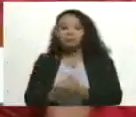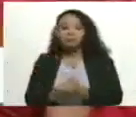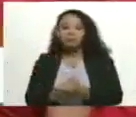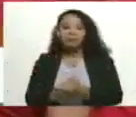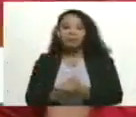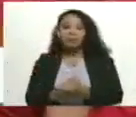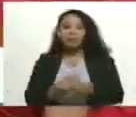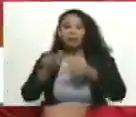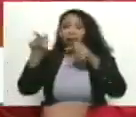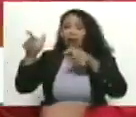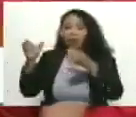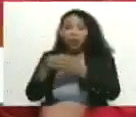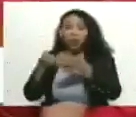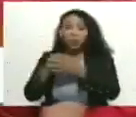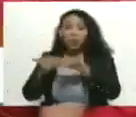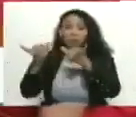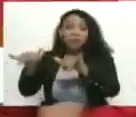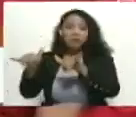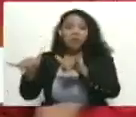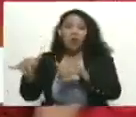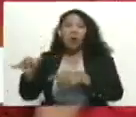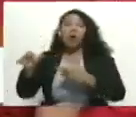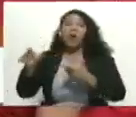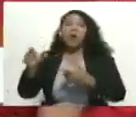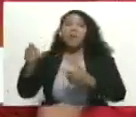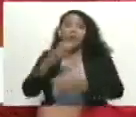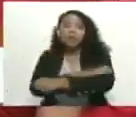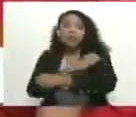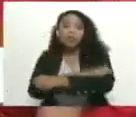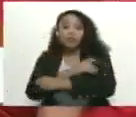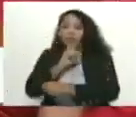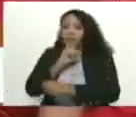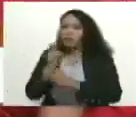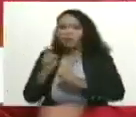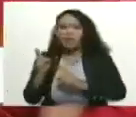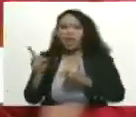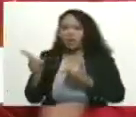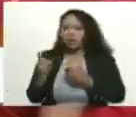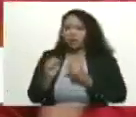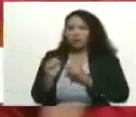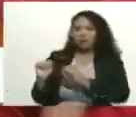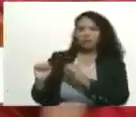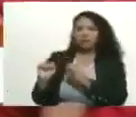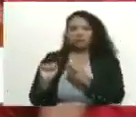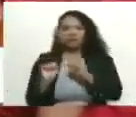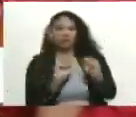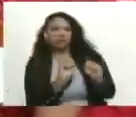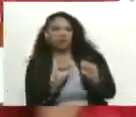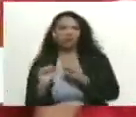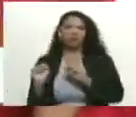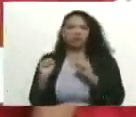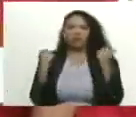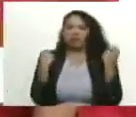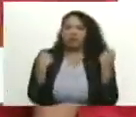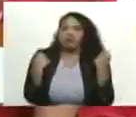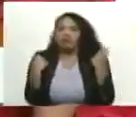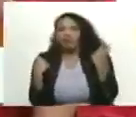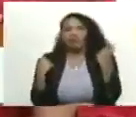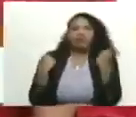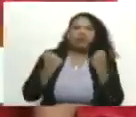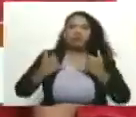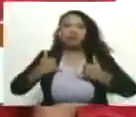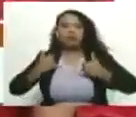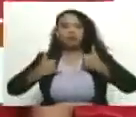Ellos se odian. Se odian, se comen entre ellos, no se soportan. Bueno... Ellos son más inteligentes que nosotros,